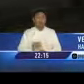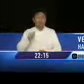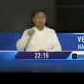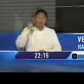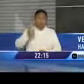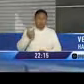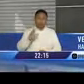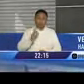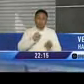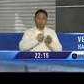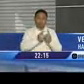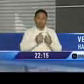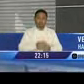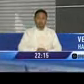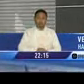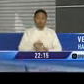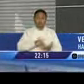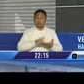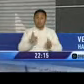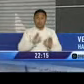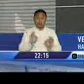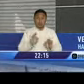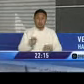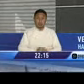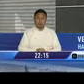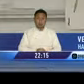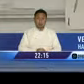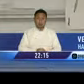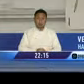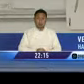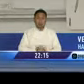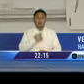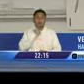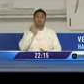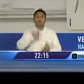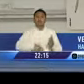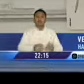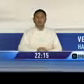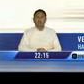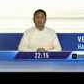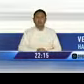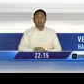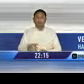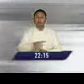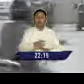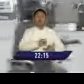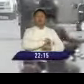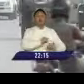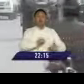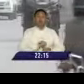cambiaron. ¿Se resistió a cancelar? Sí. ¿Qué le dijeron? Iban a poner bomba.